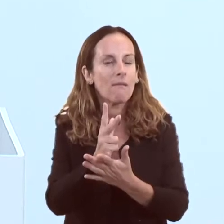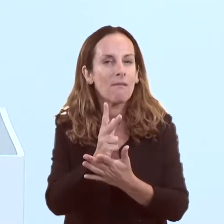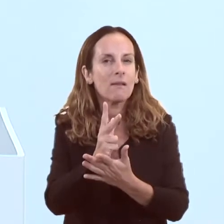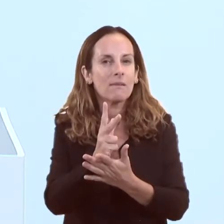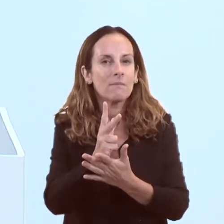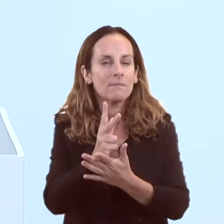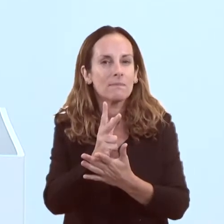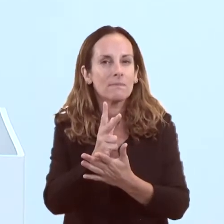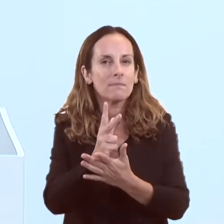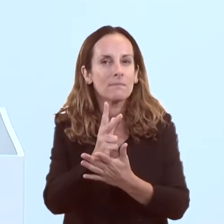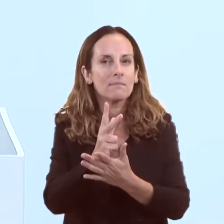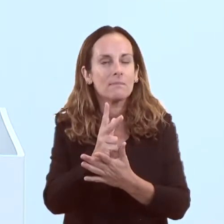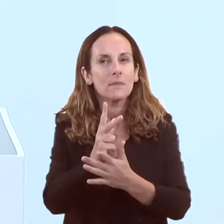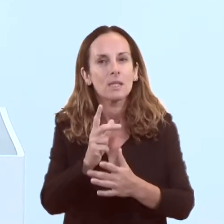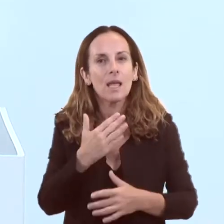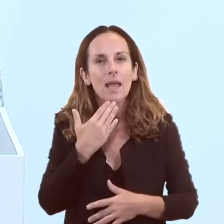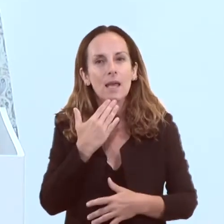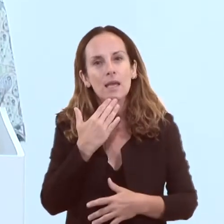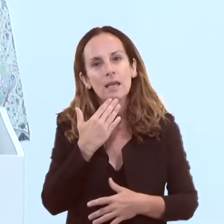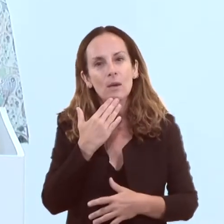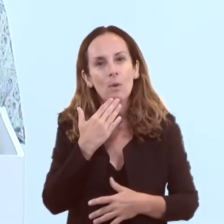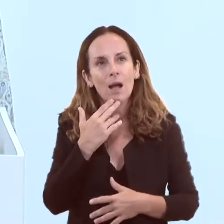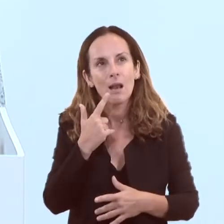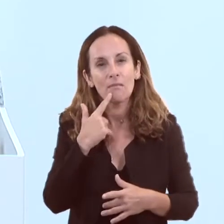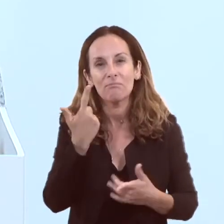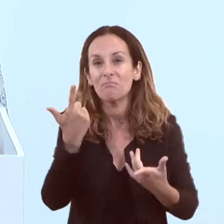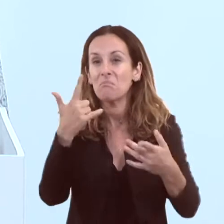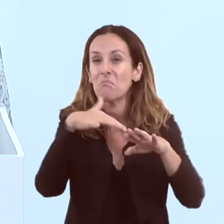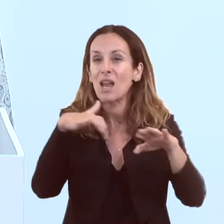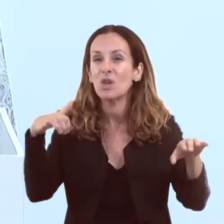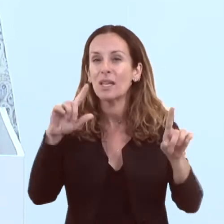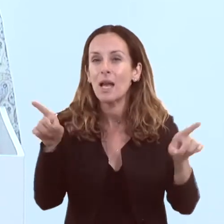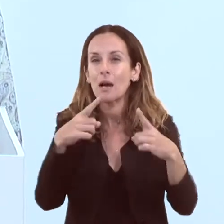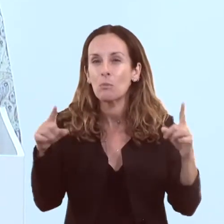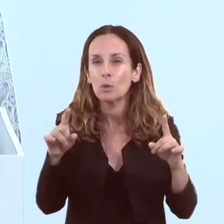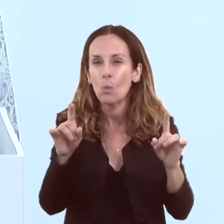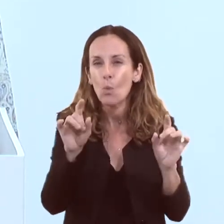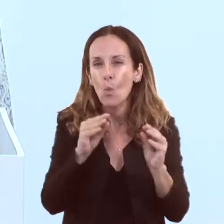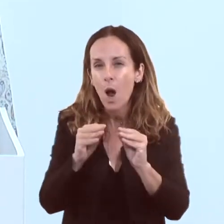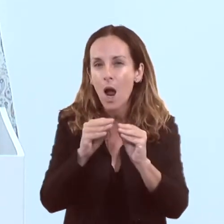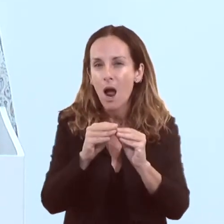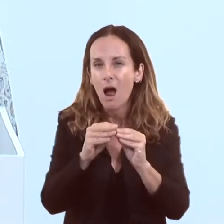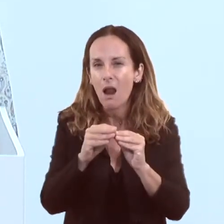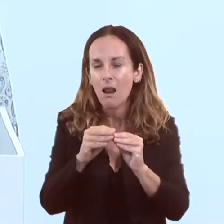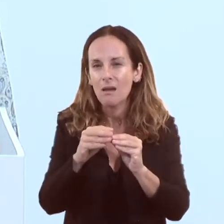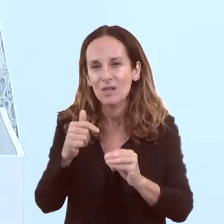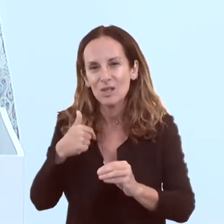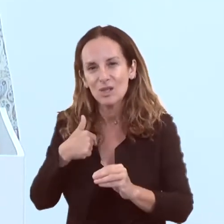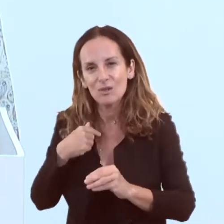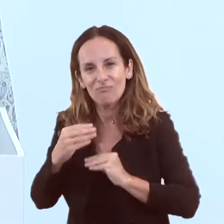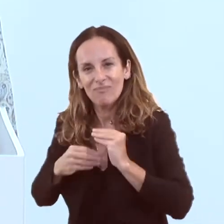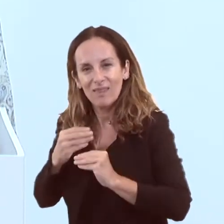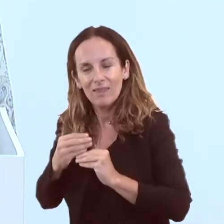ponerse al margen de las opciones mayoritarias de la actualidad no de lo que predomina